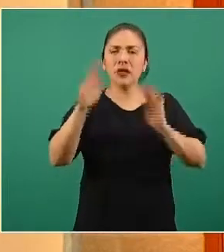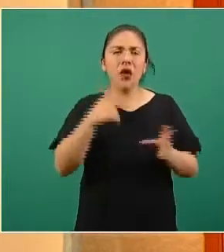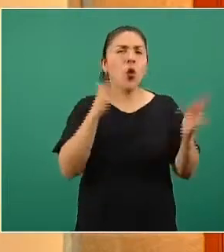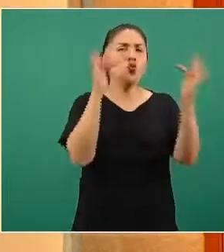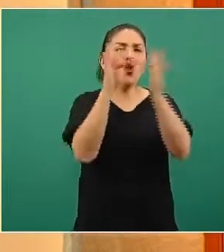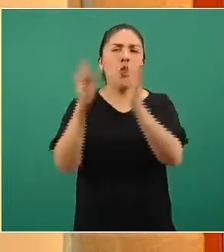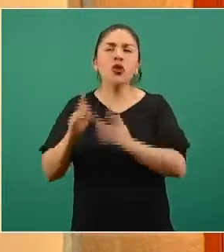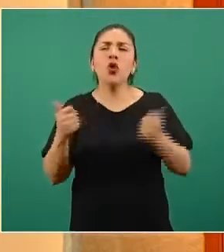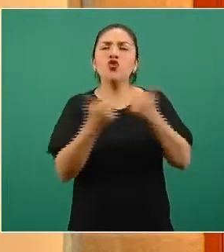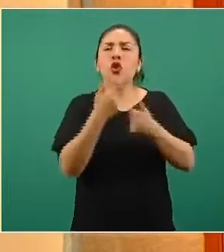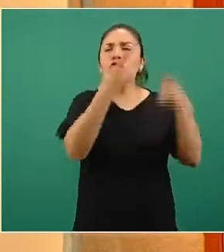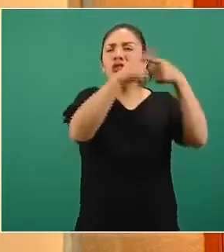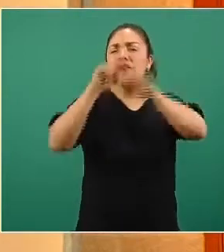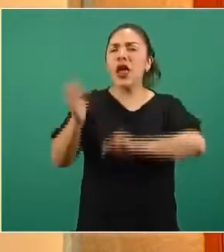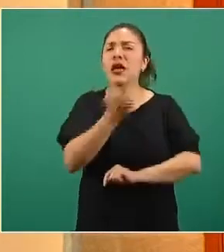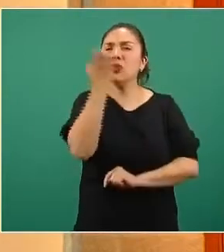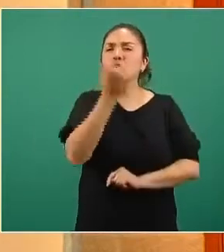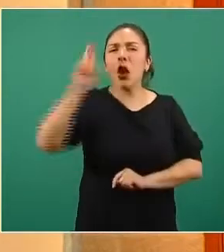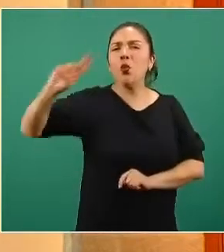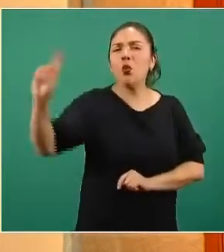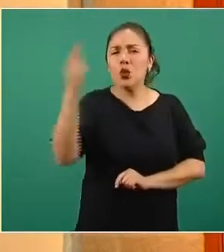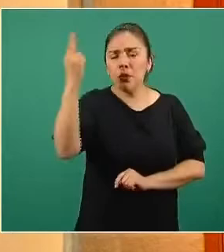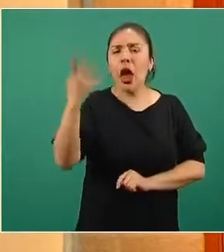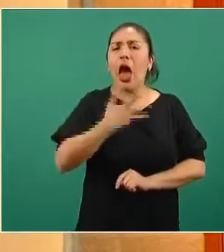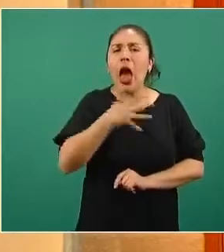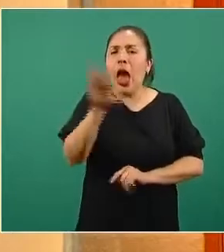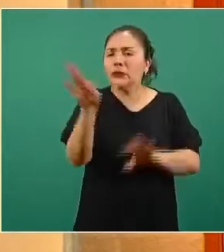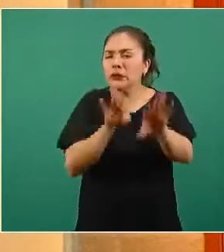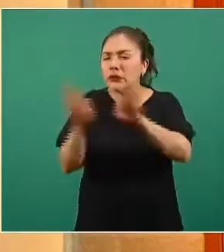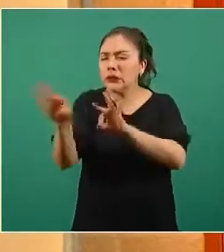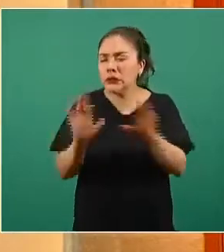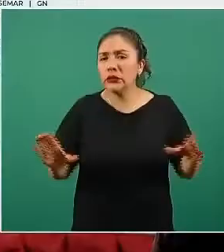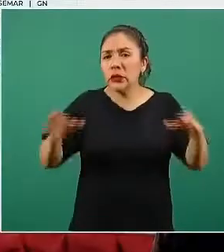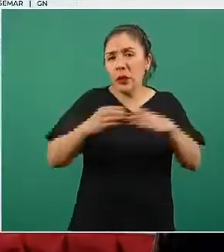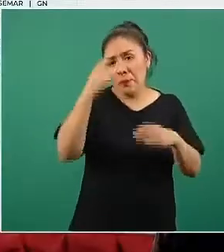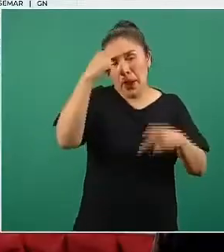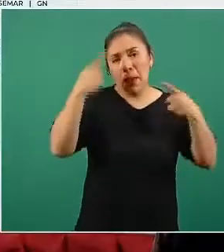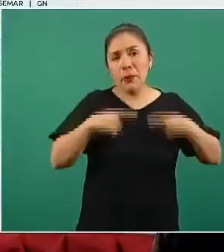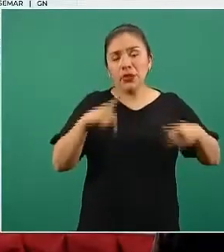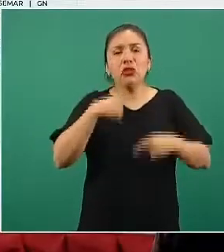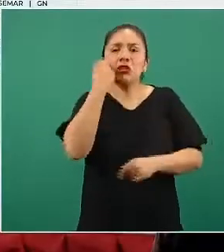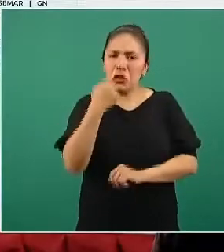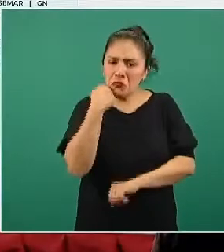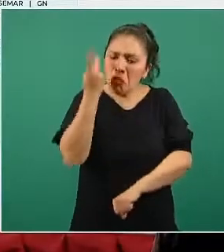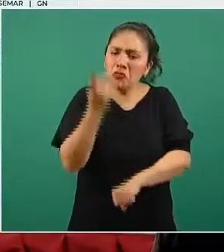con diferentes universidades que han reclutado personal voluntario